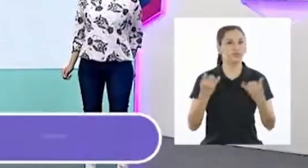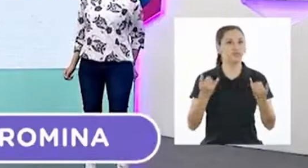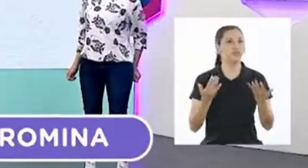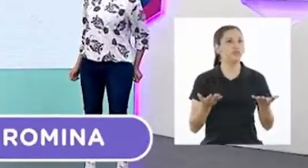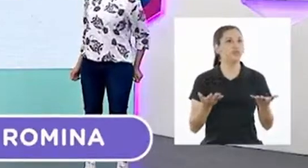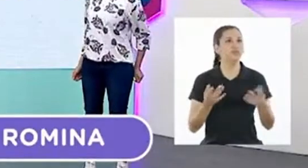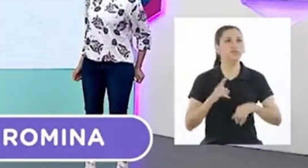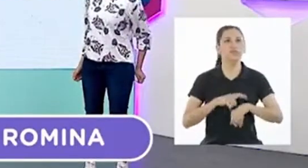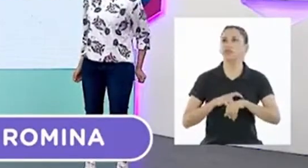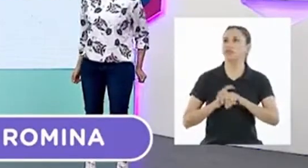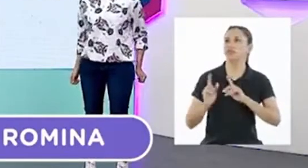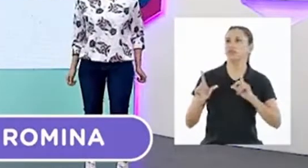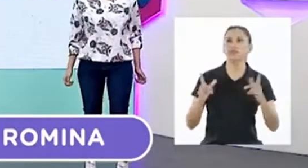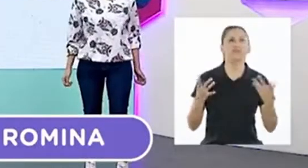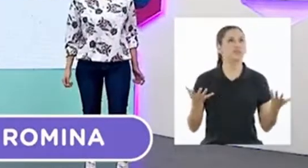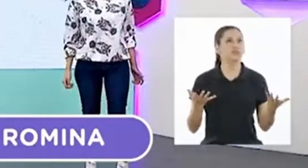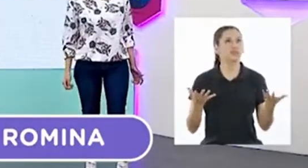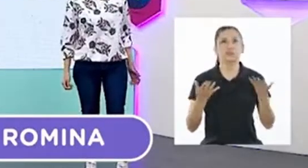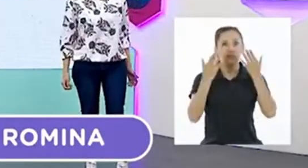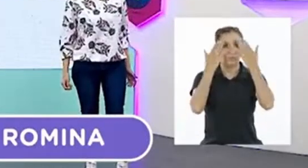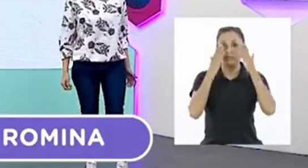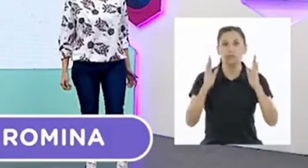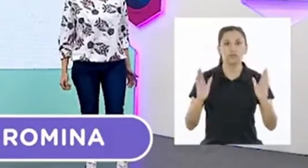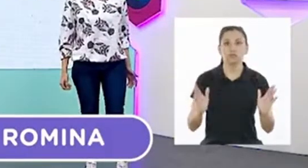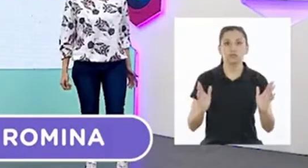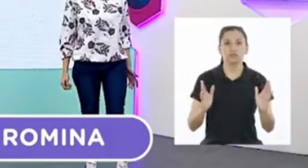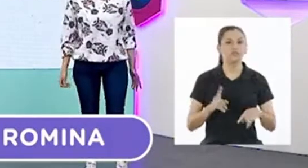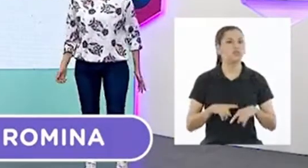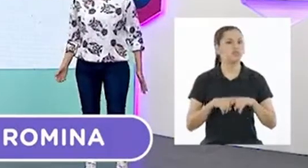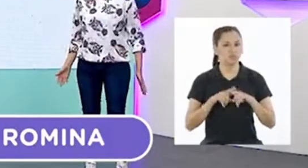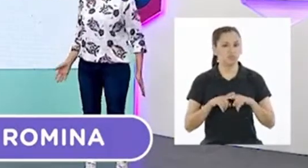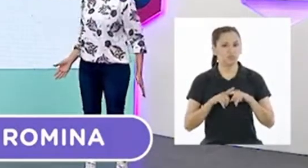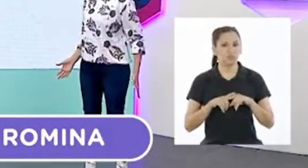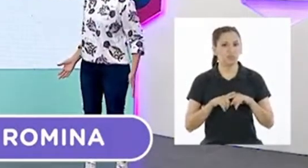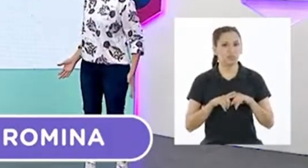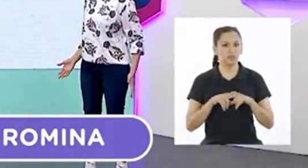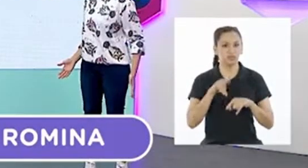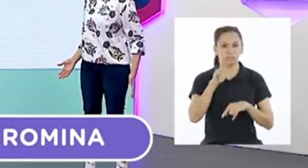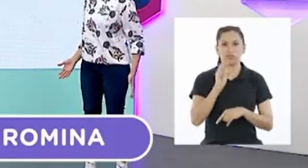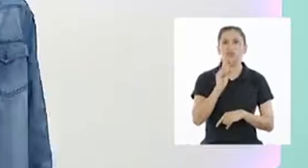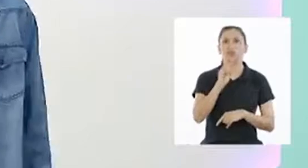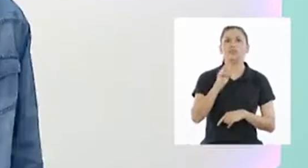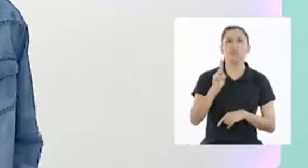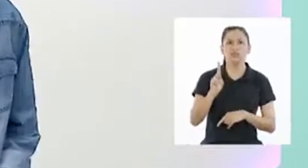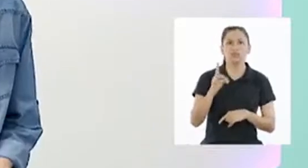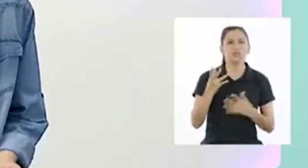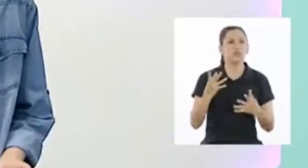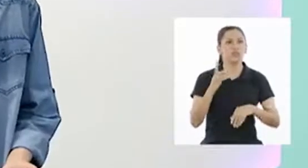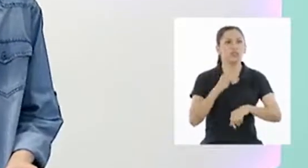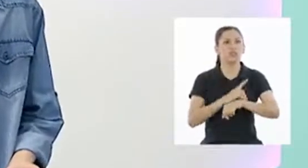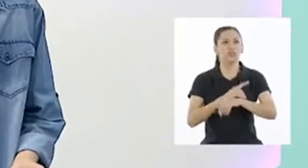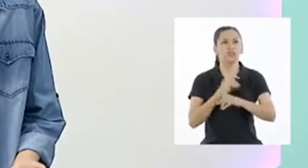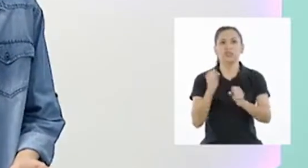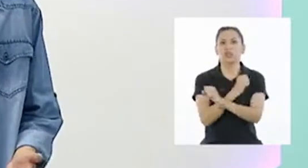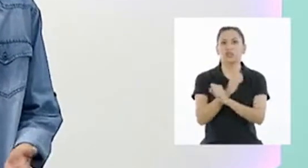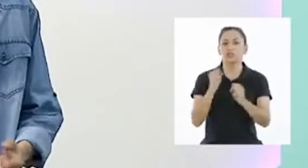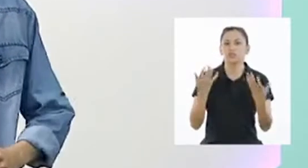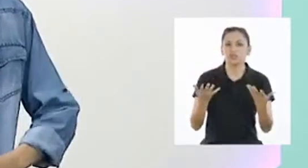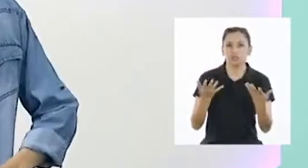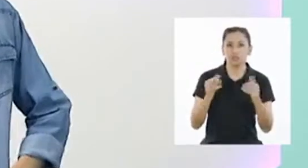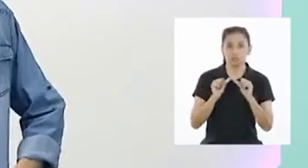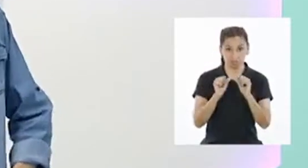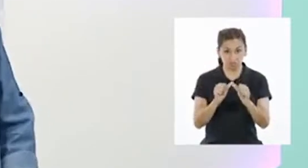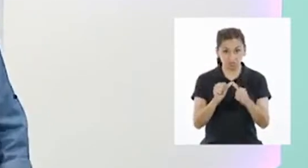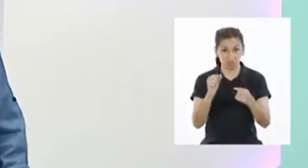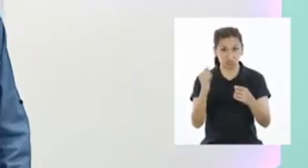¿Y ahora en qué época estamos? No lo sé. Quizá hemos vuelto a 2021. ¿Y el doctor Impositive